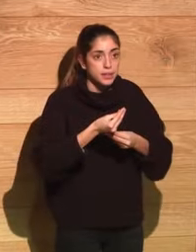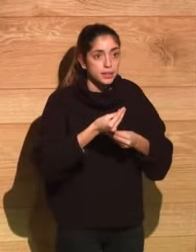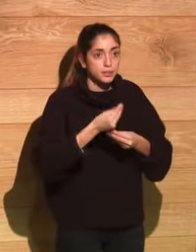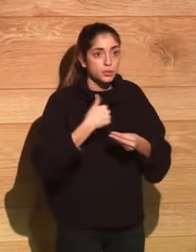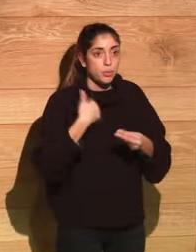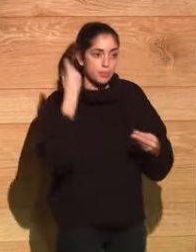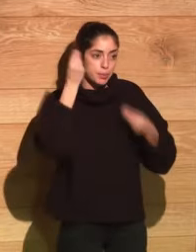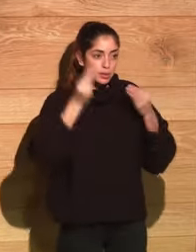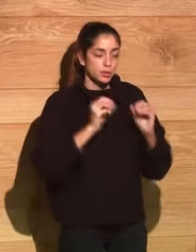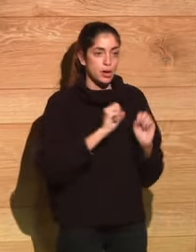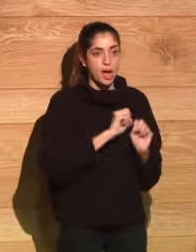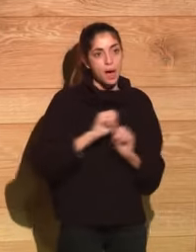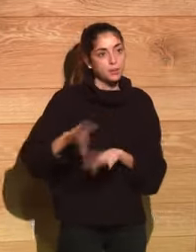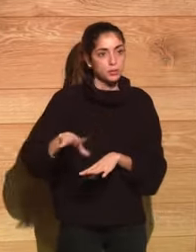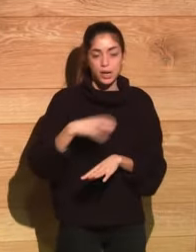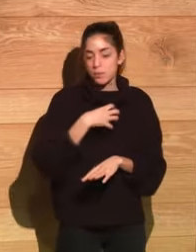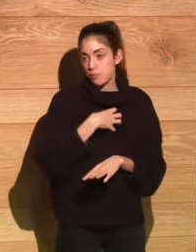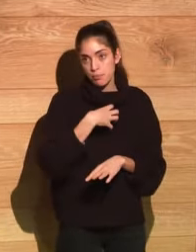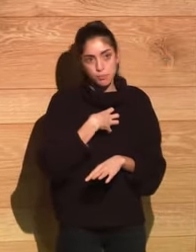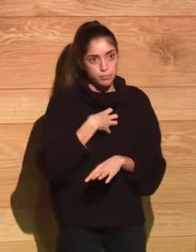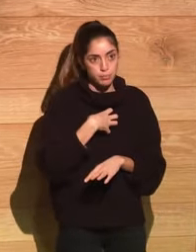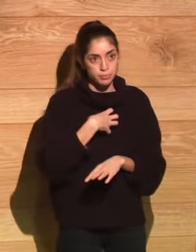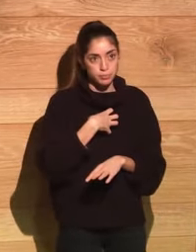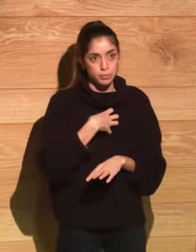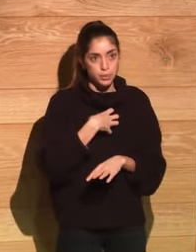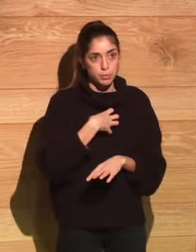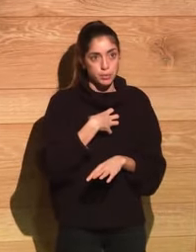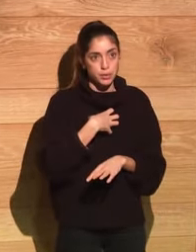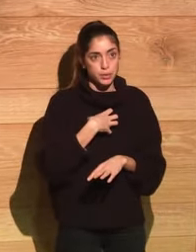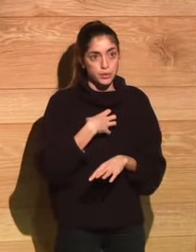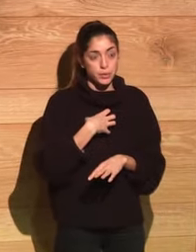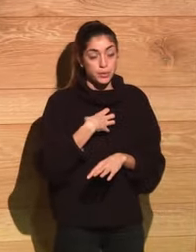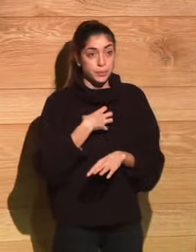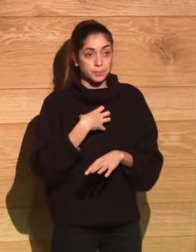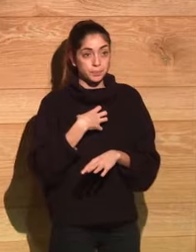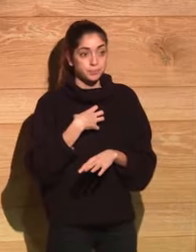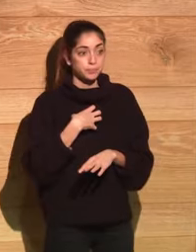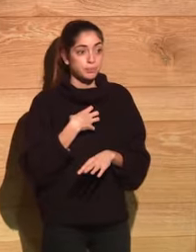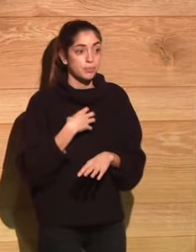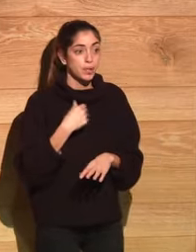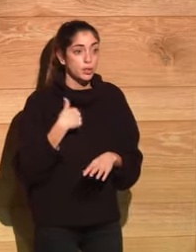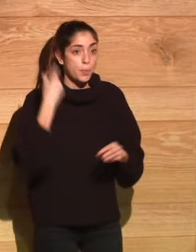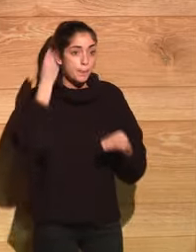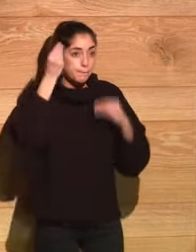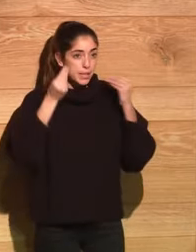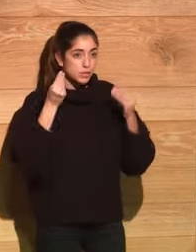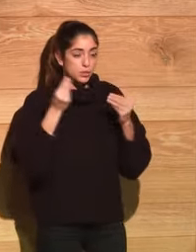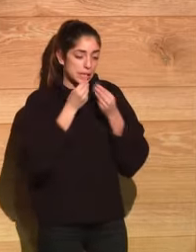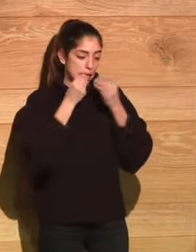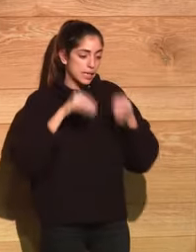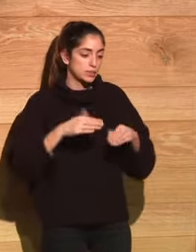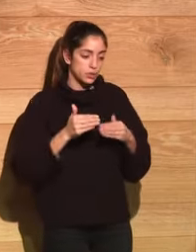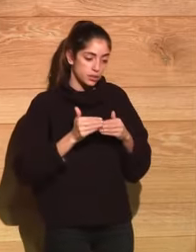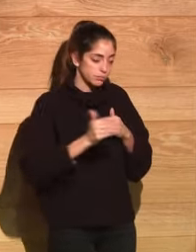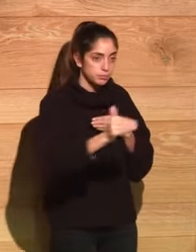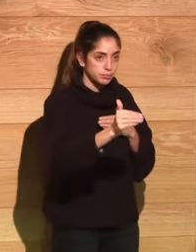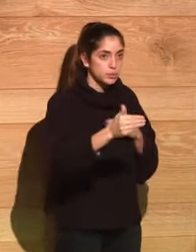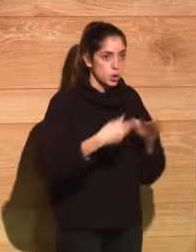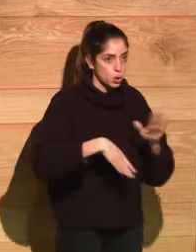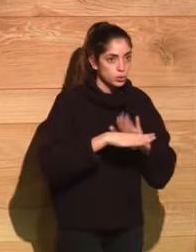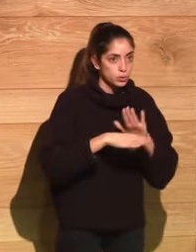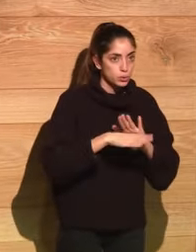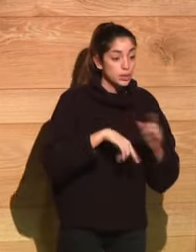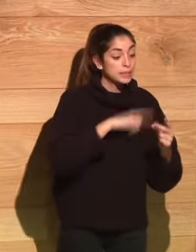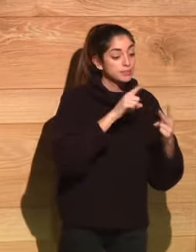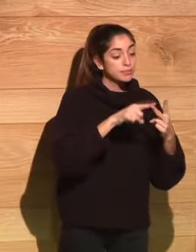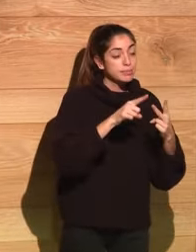abandonar, eso es verdad. O sea, ese yo inflamado que se inventa Safo o Arquíloco, ese ya va a seguir a lo largo de la historia. Después está el